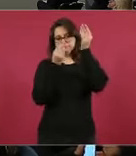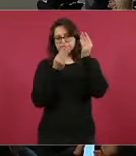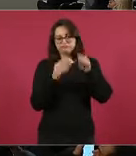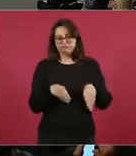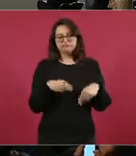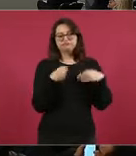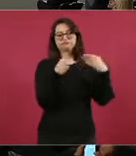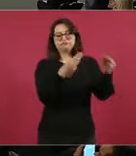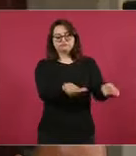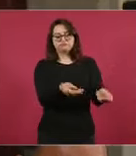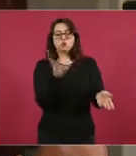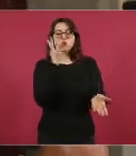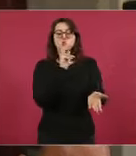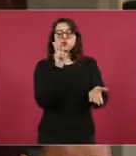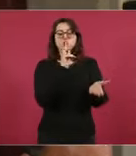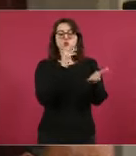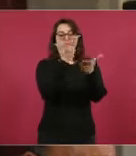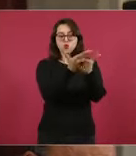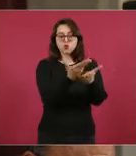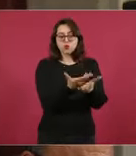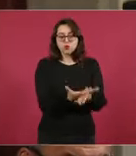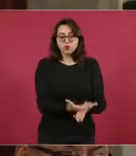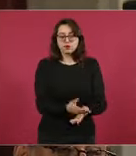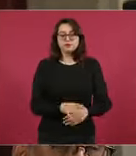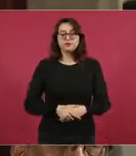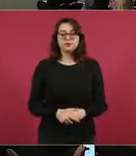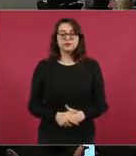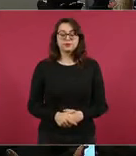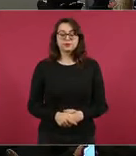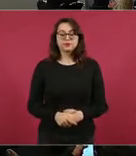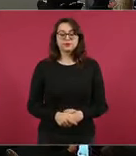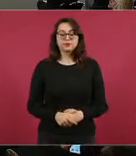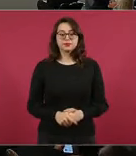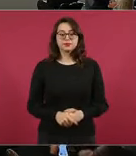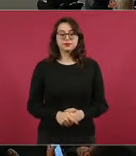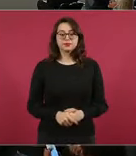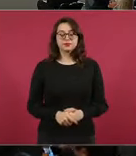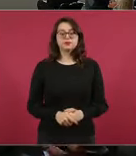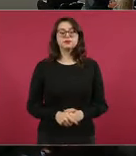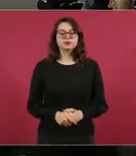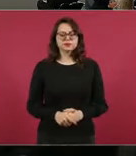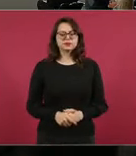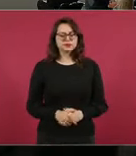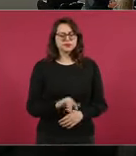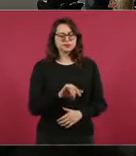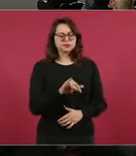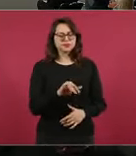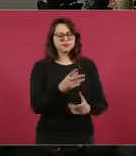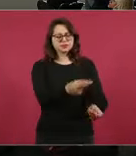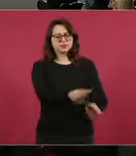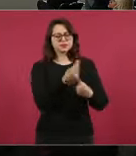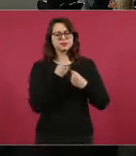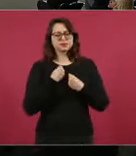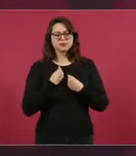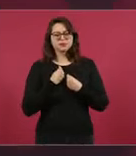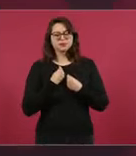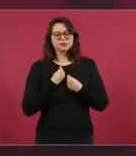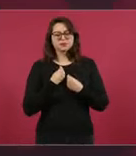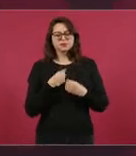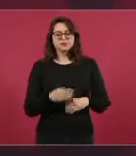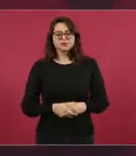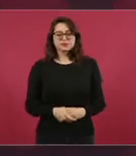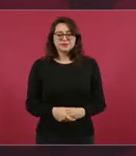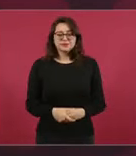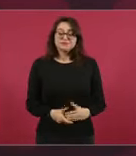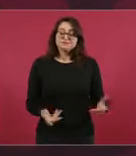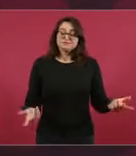usted y las pruebas del caso, señor presidente. Sí, déjame. Y sí, en San Carlos